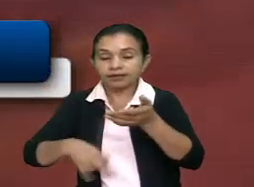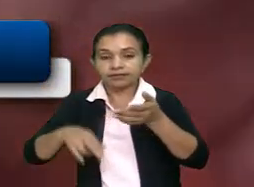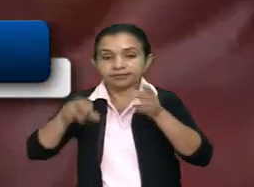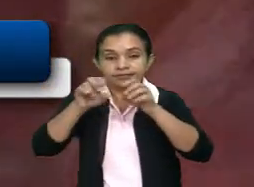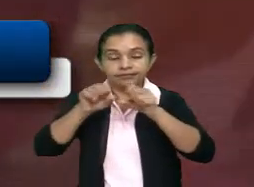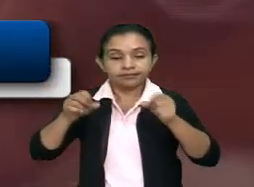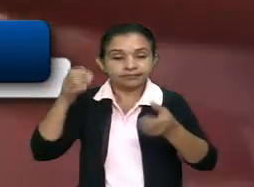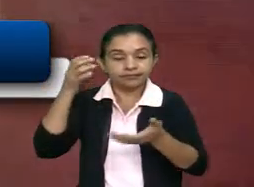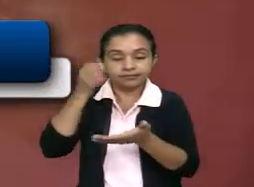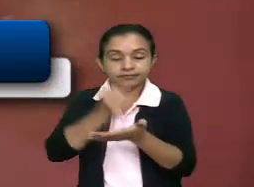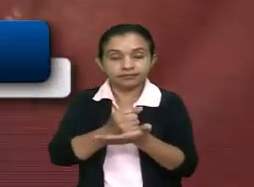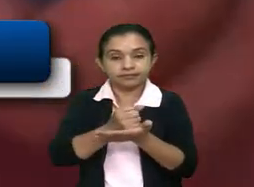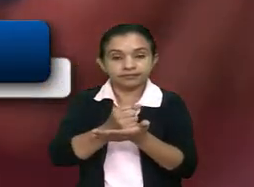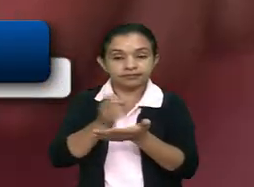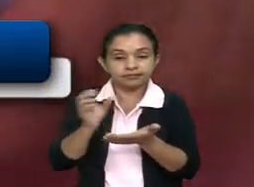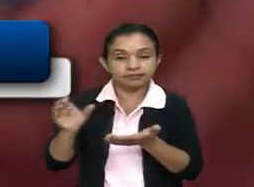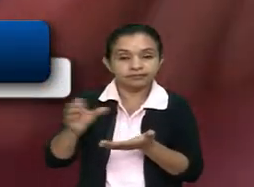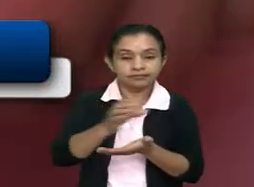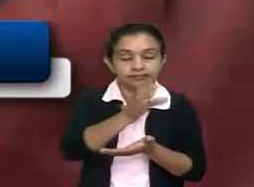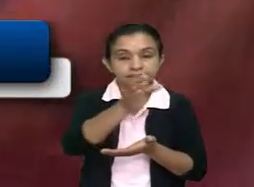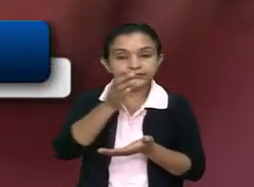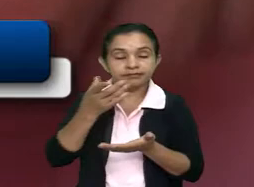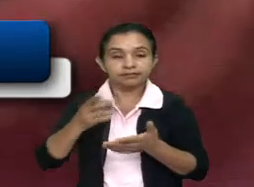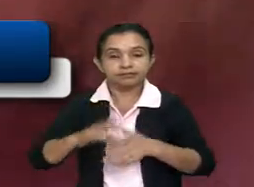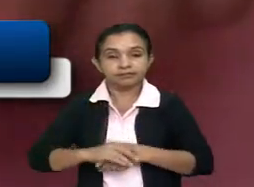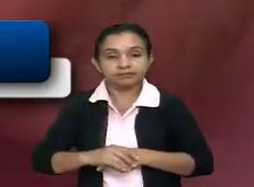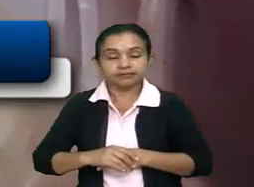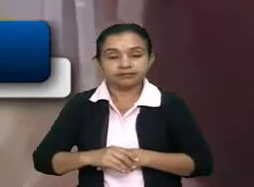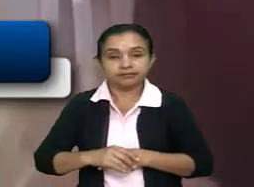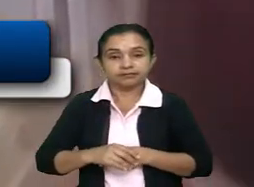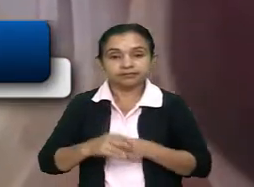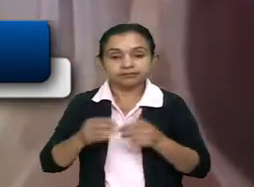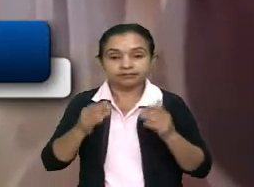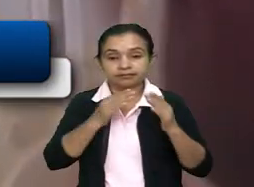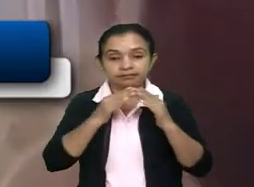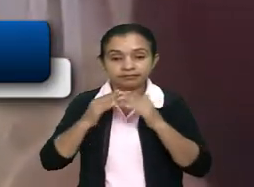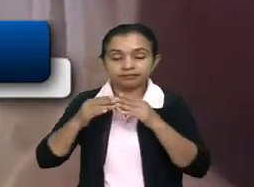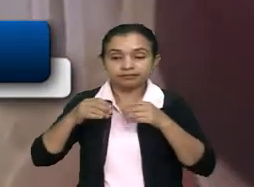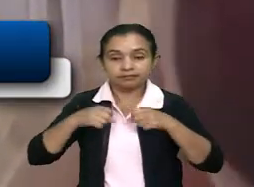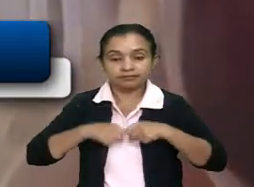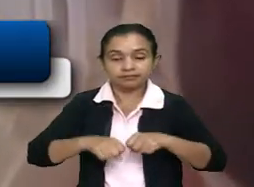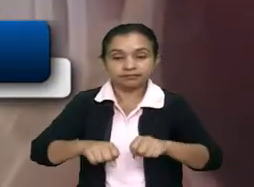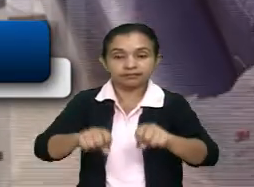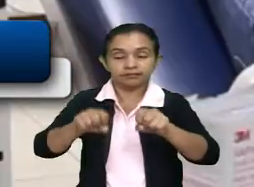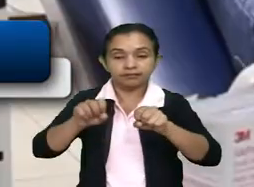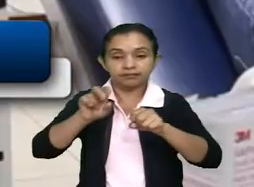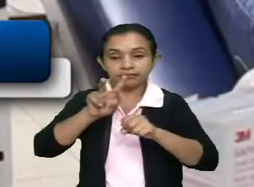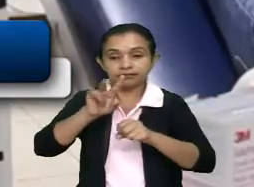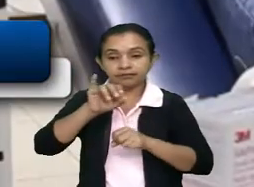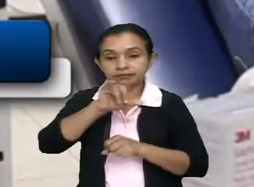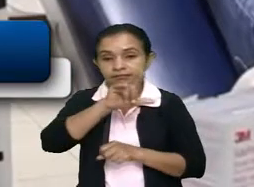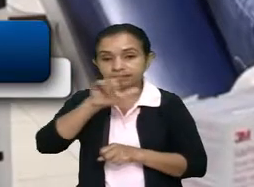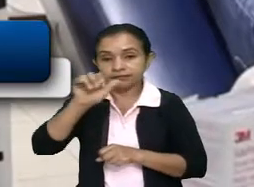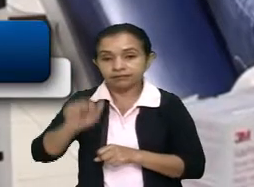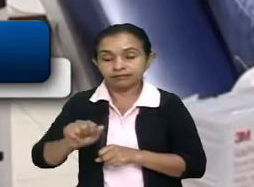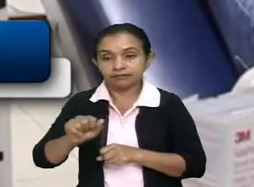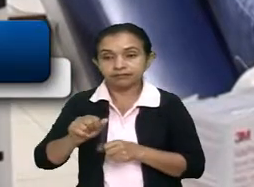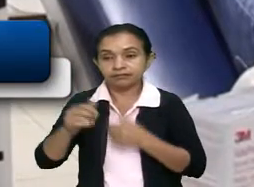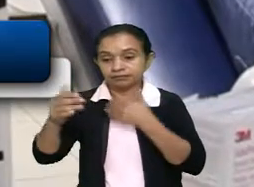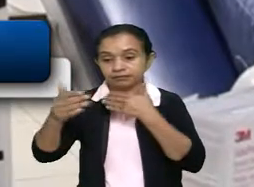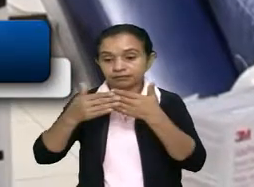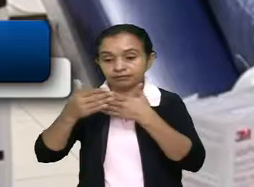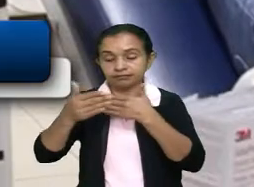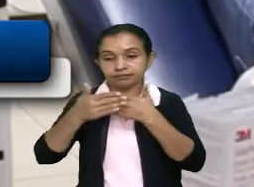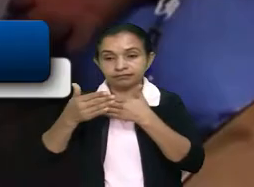teresa carazo estamos conectando y en la colonia en el supermercado la columna de la gran vía' la gran vía queda ahí cerca